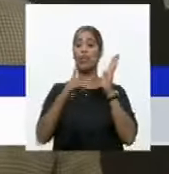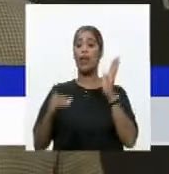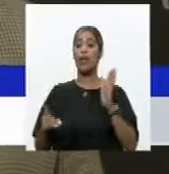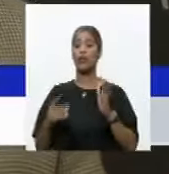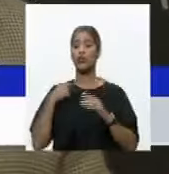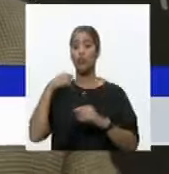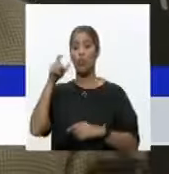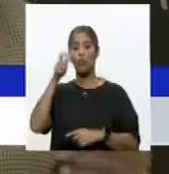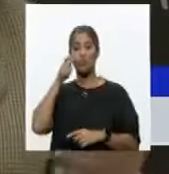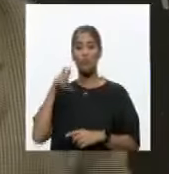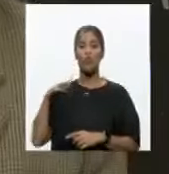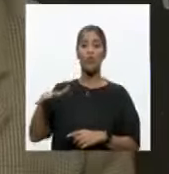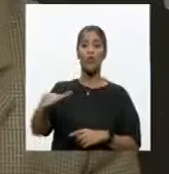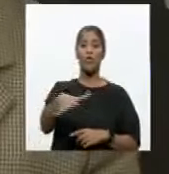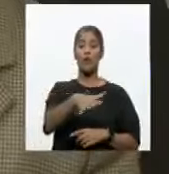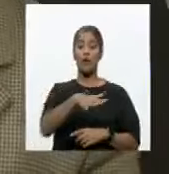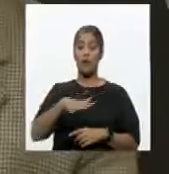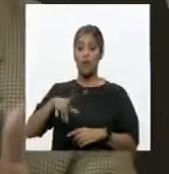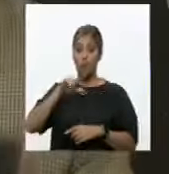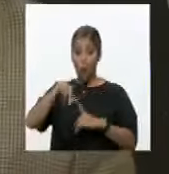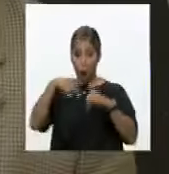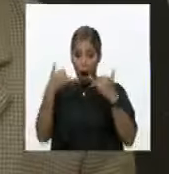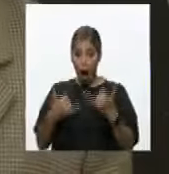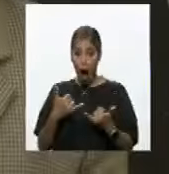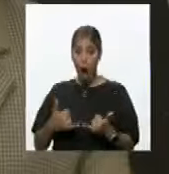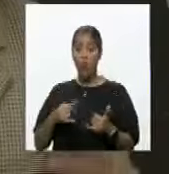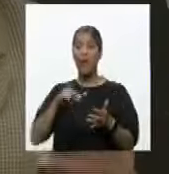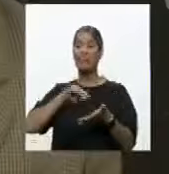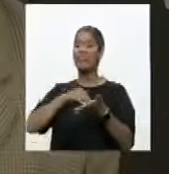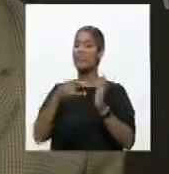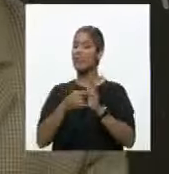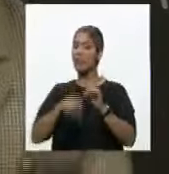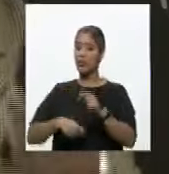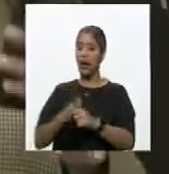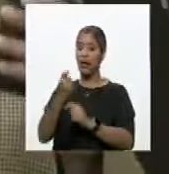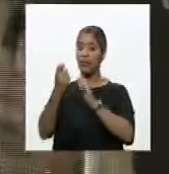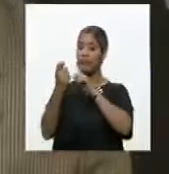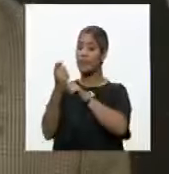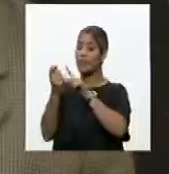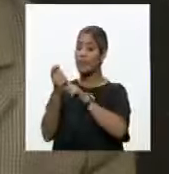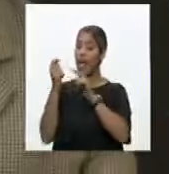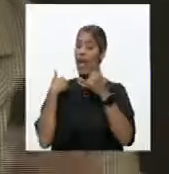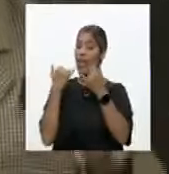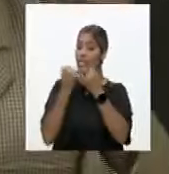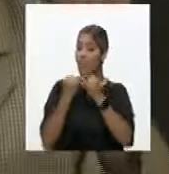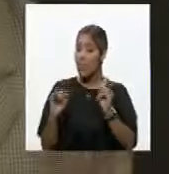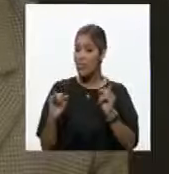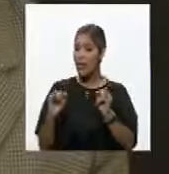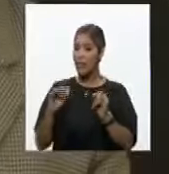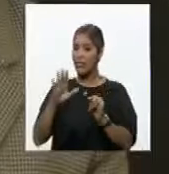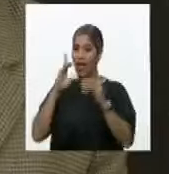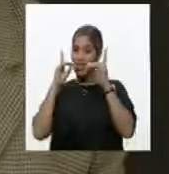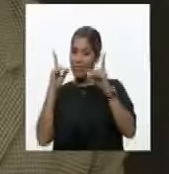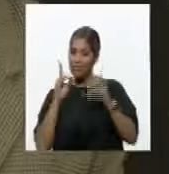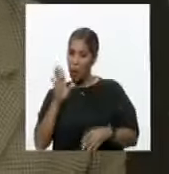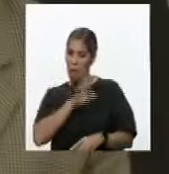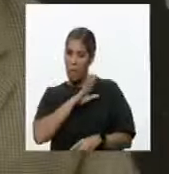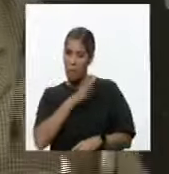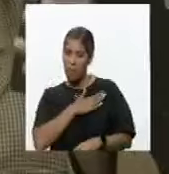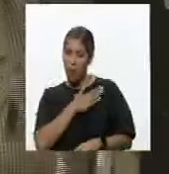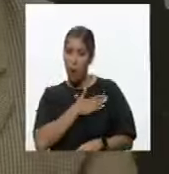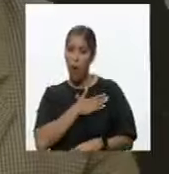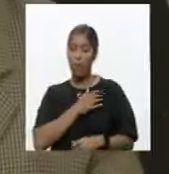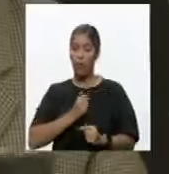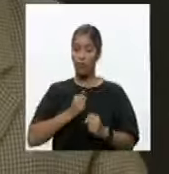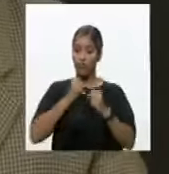los pueblos. De modo que hoy día simboliza nuestra independencia, nuestra autonomía, nuestra autodeterminación